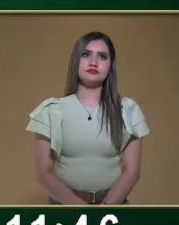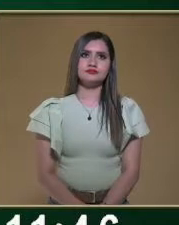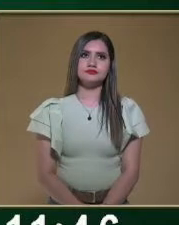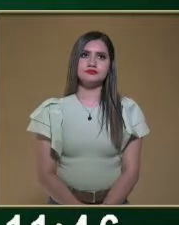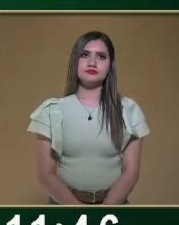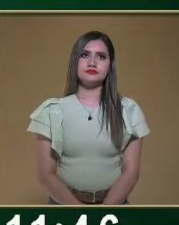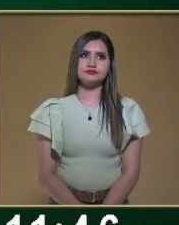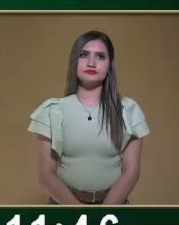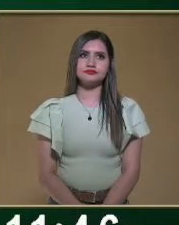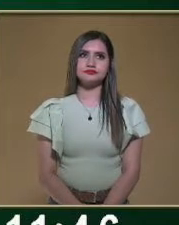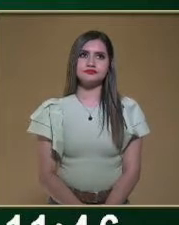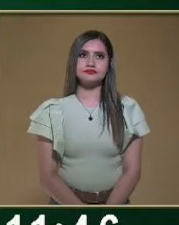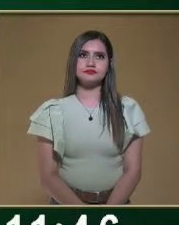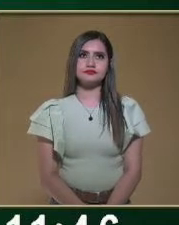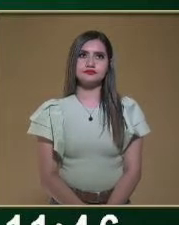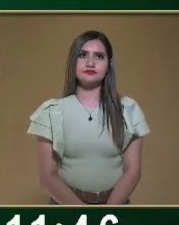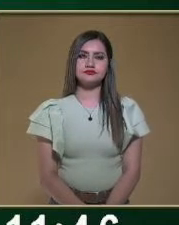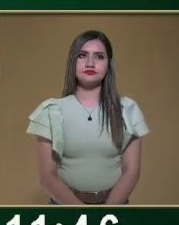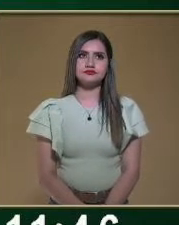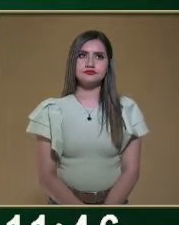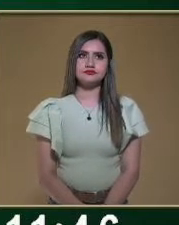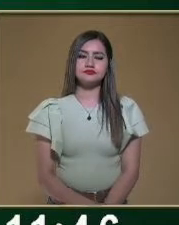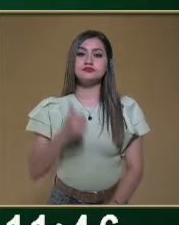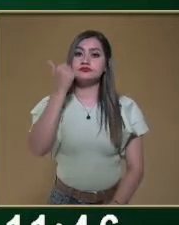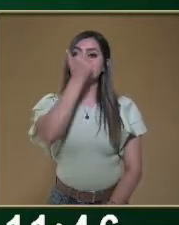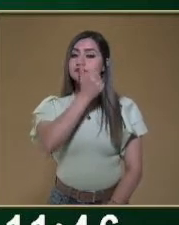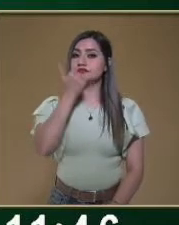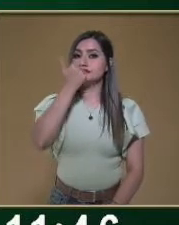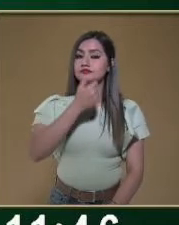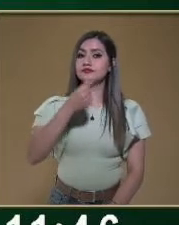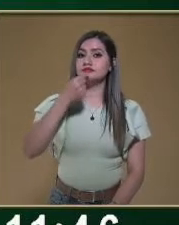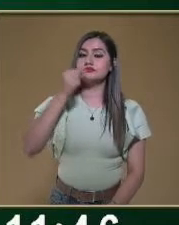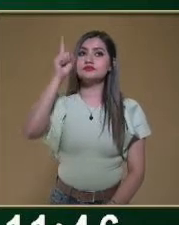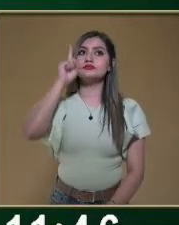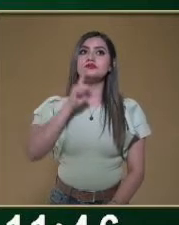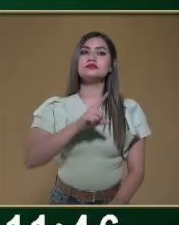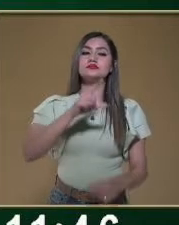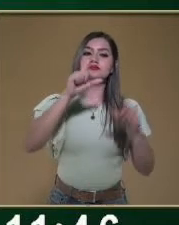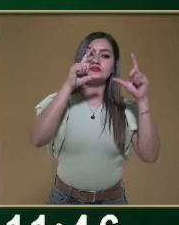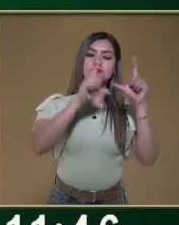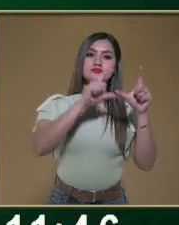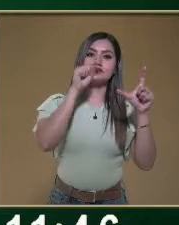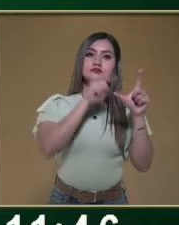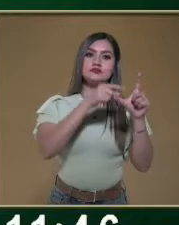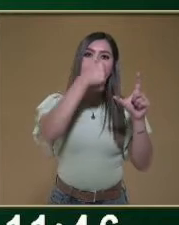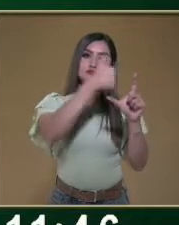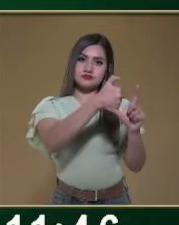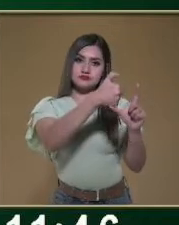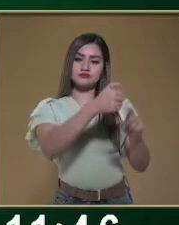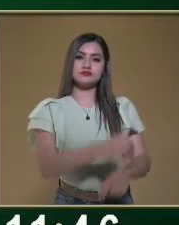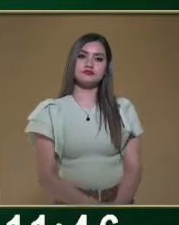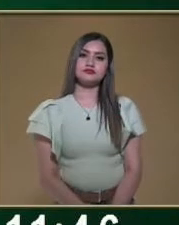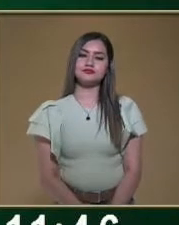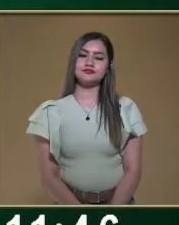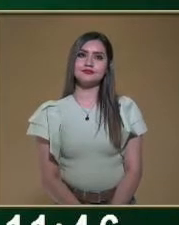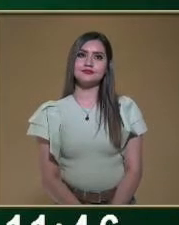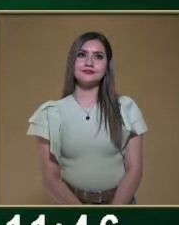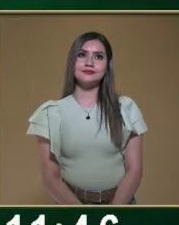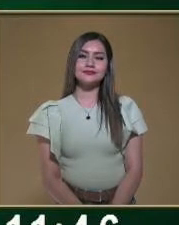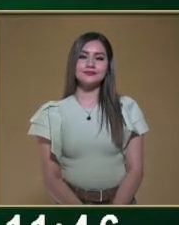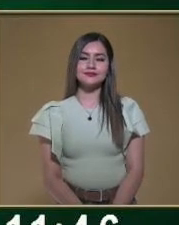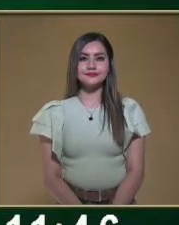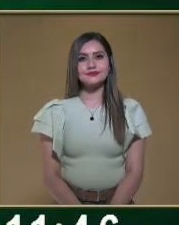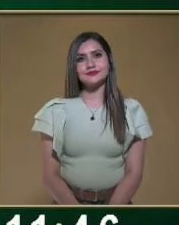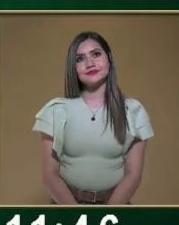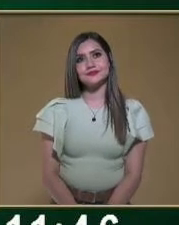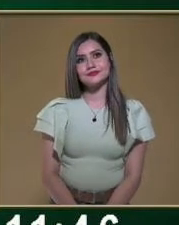Y nuestra alumna Marisol tiene la tarjetita con el número 6. Así es, maestra. Bueno, pues